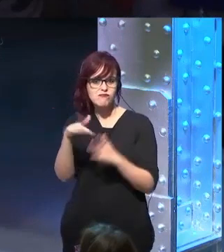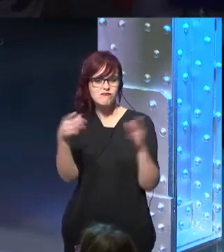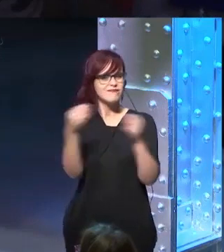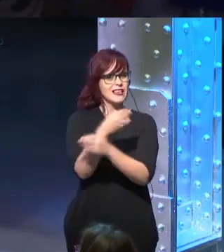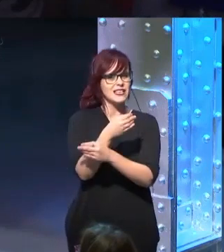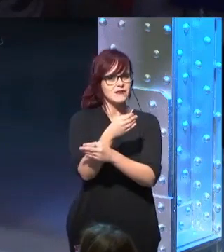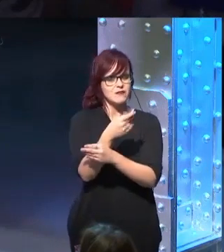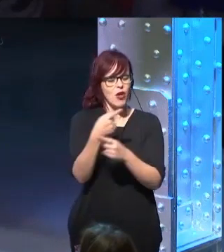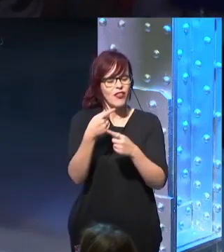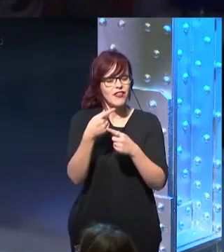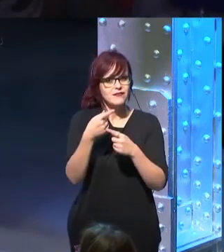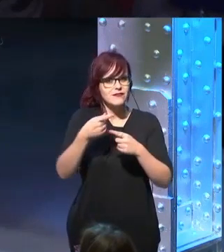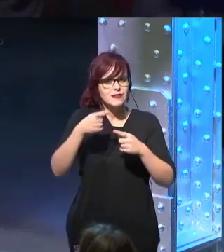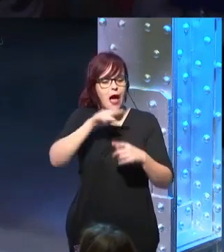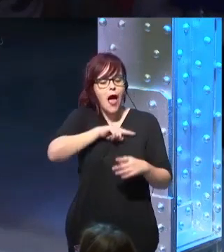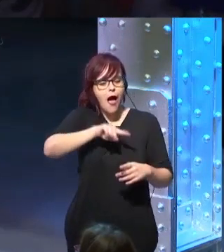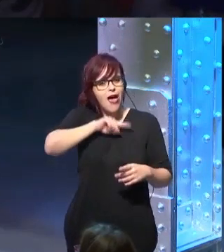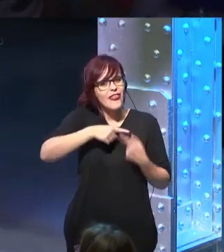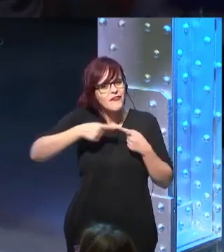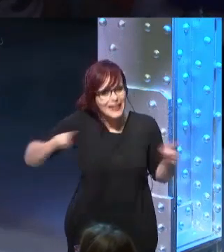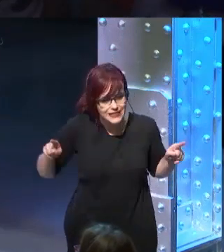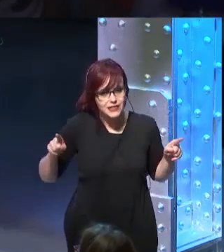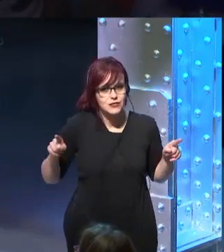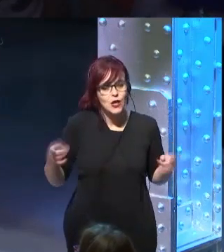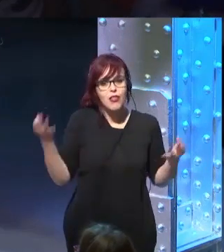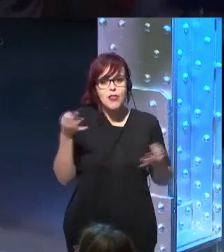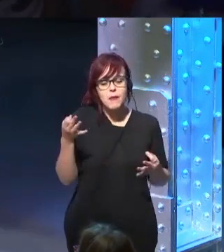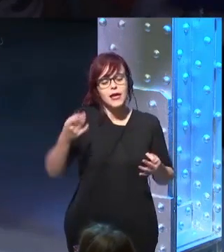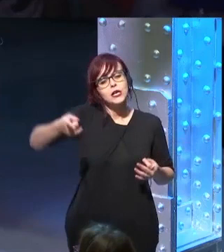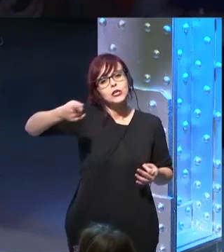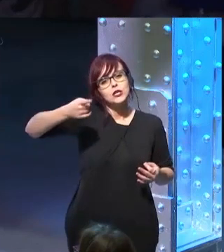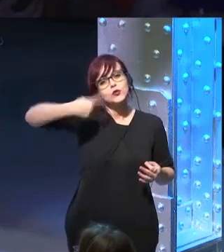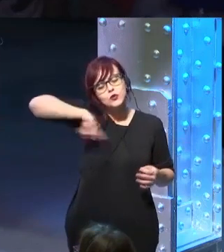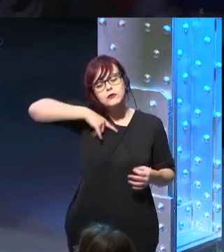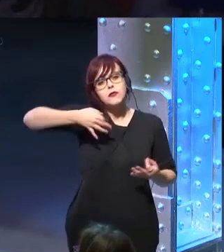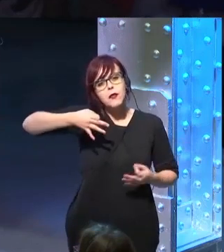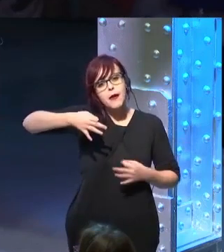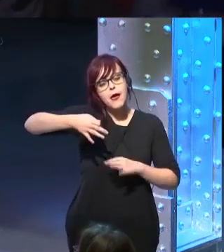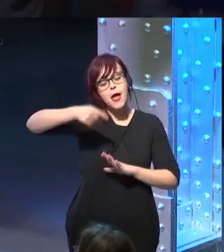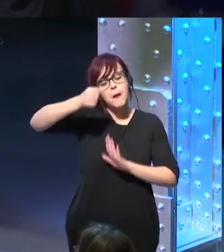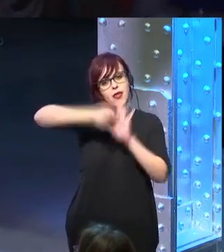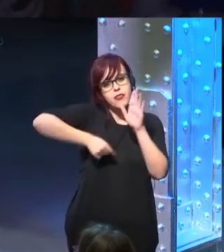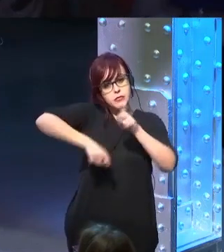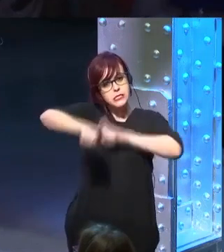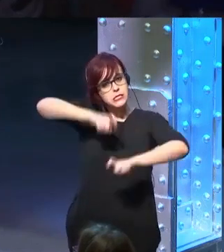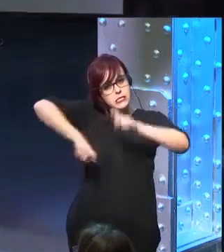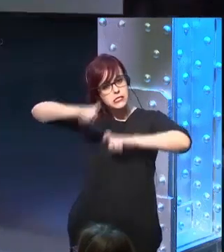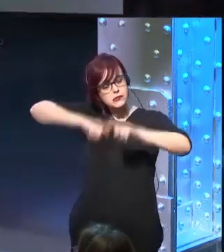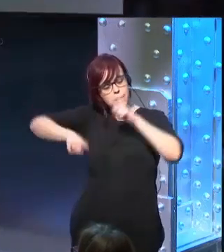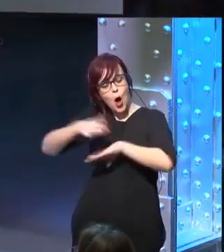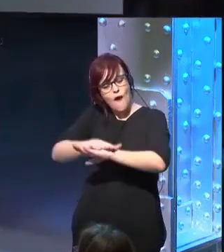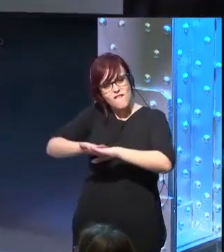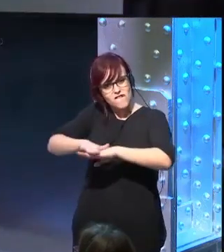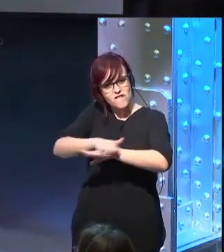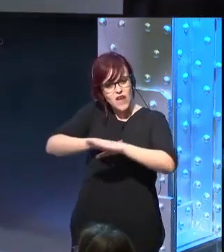progresar con todo esto, tenemos que volver a algunos de los principios iniciales acerca de la